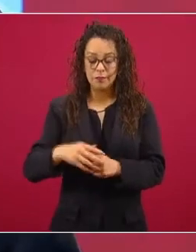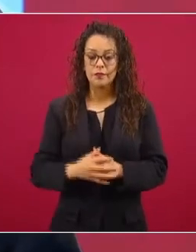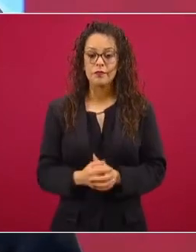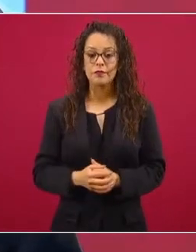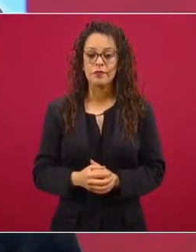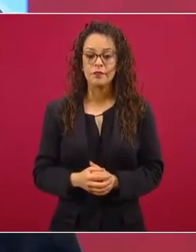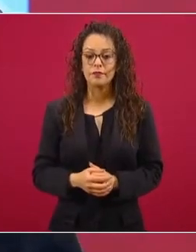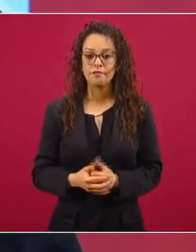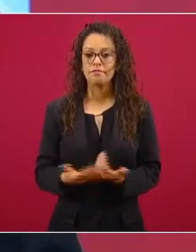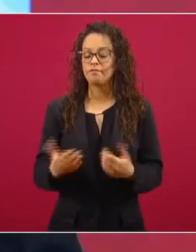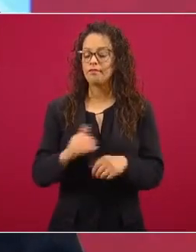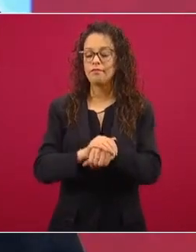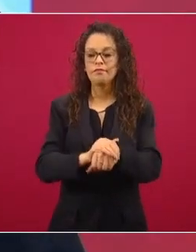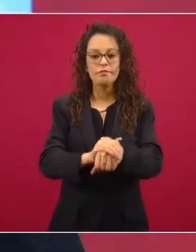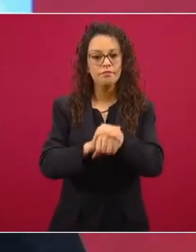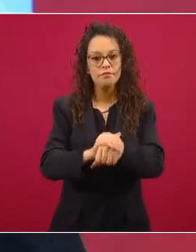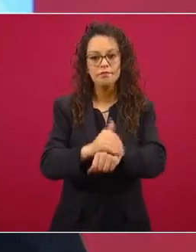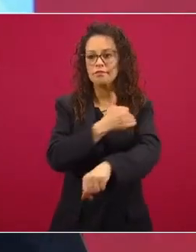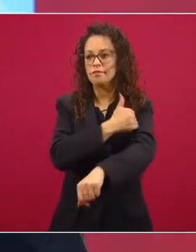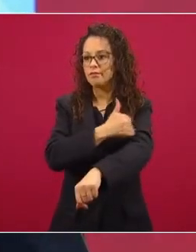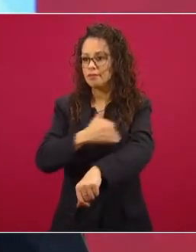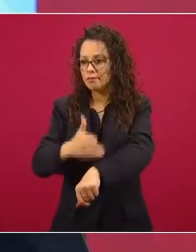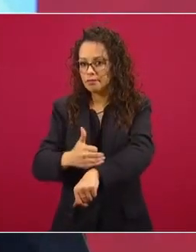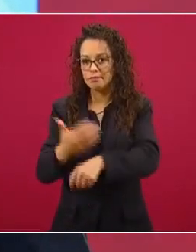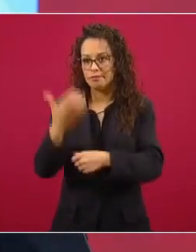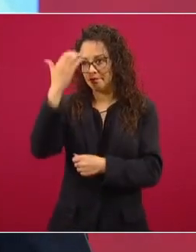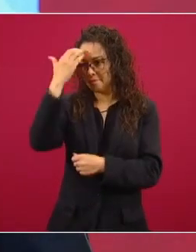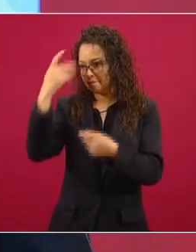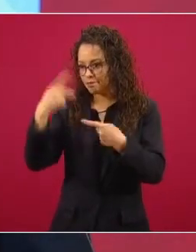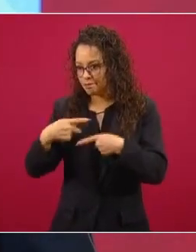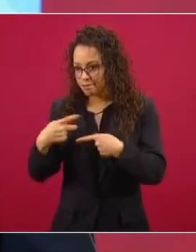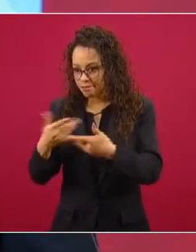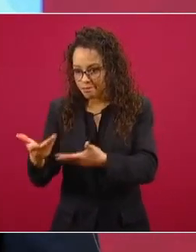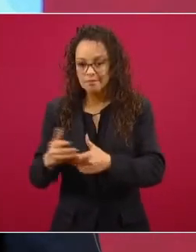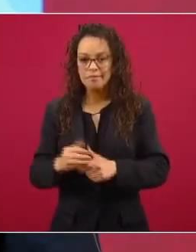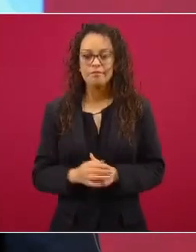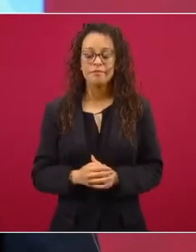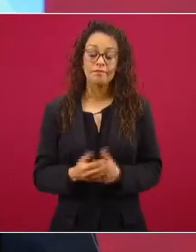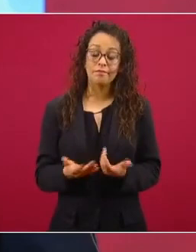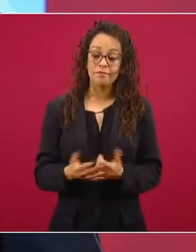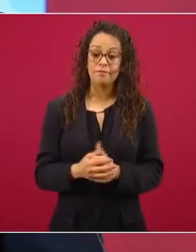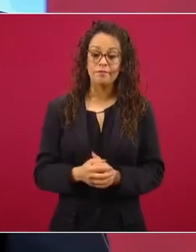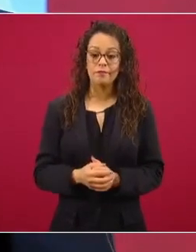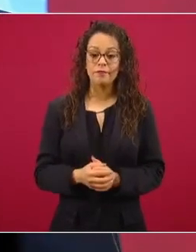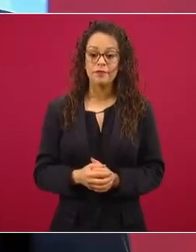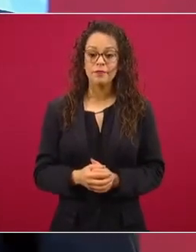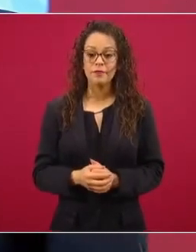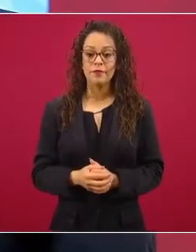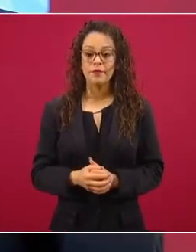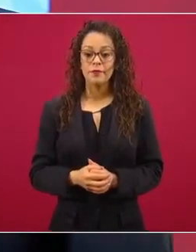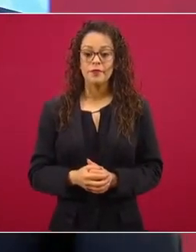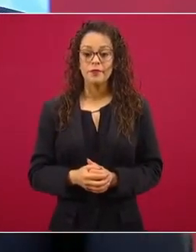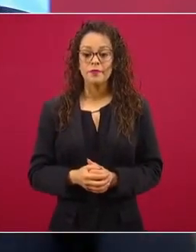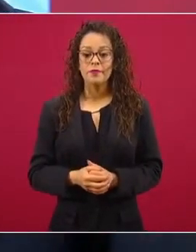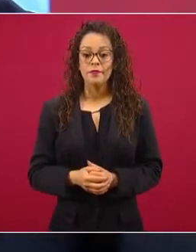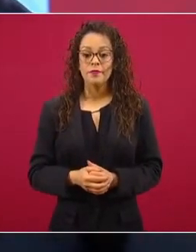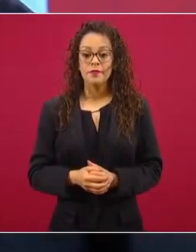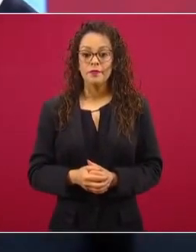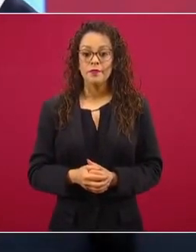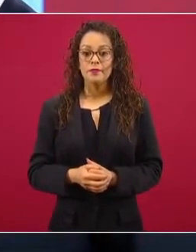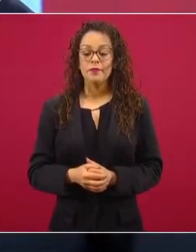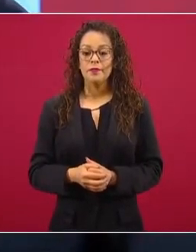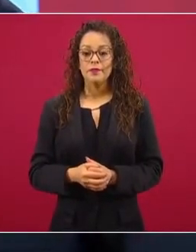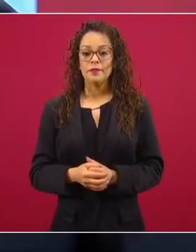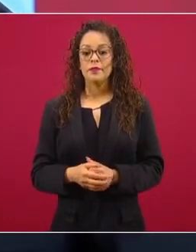conocidos, amigos, familiares, y no dejar de